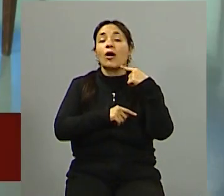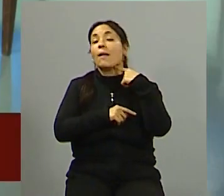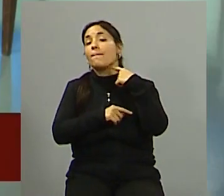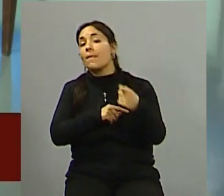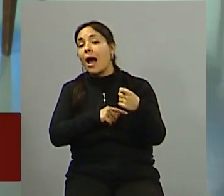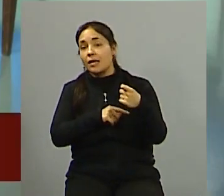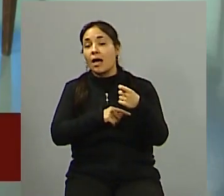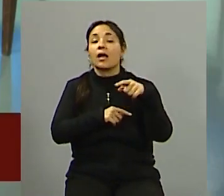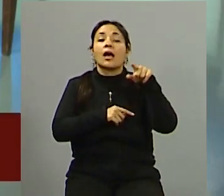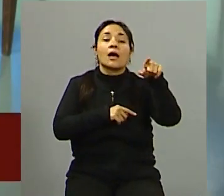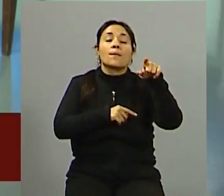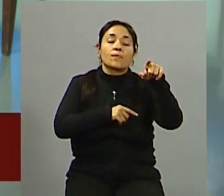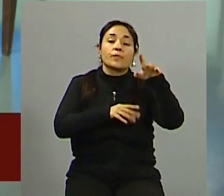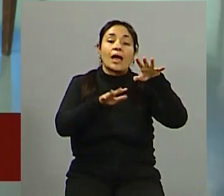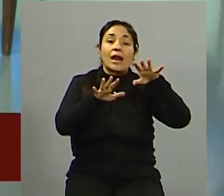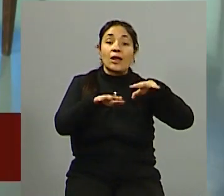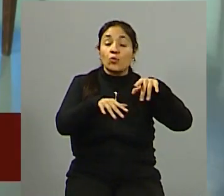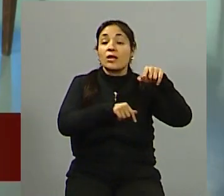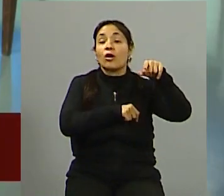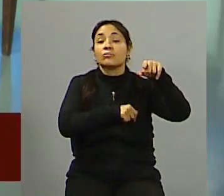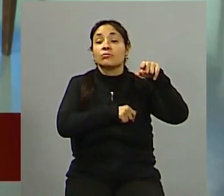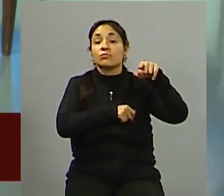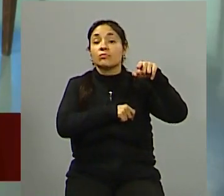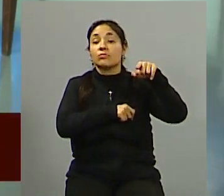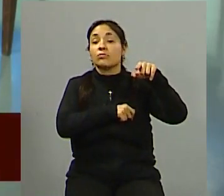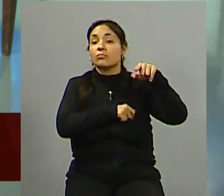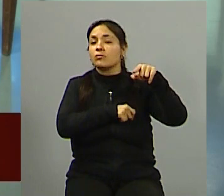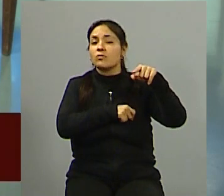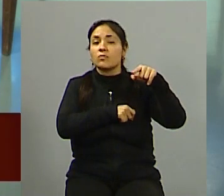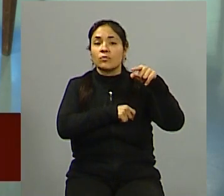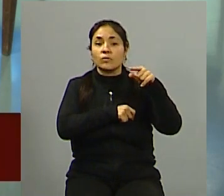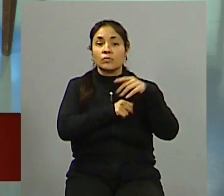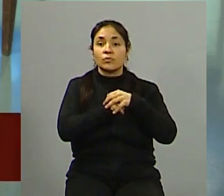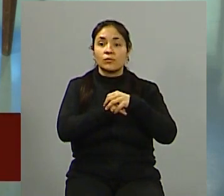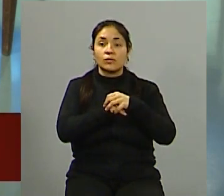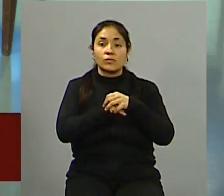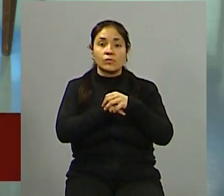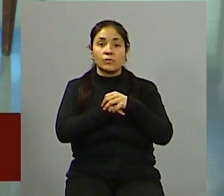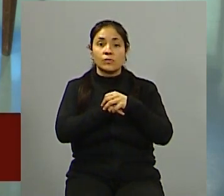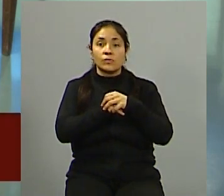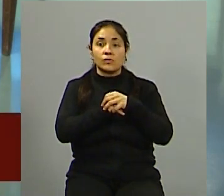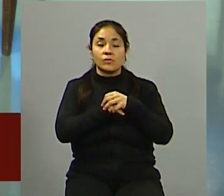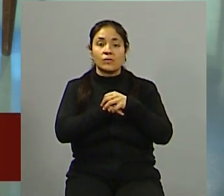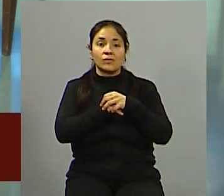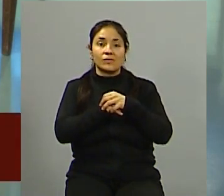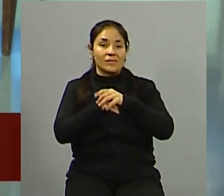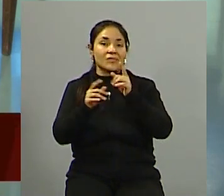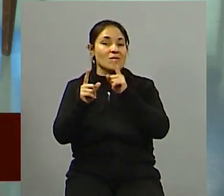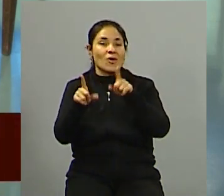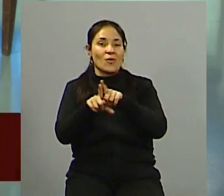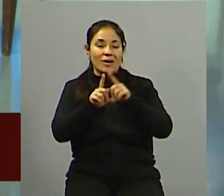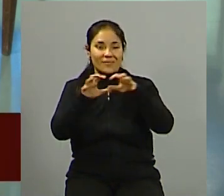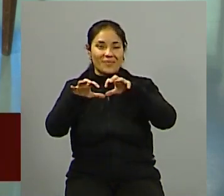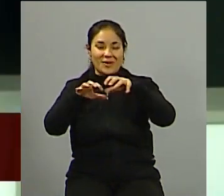como en la mayoría de los estados europeos parlamentaristas, se caracterizan por las coaliciones. Y ahí está el secreto